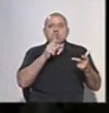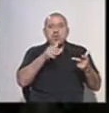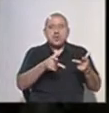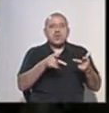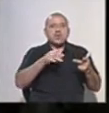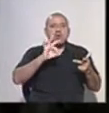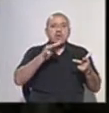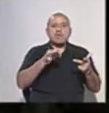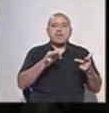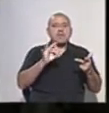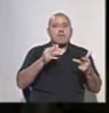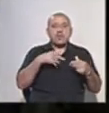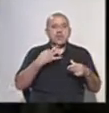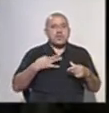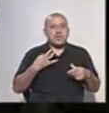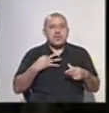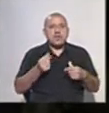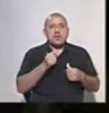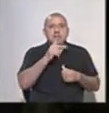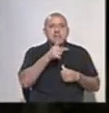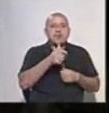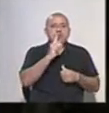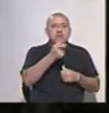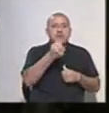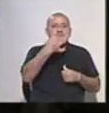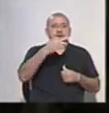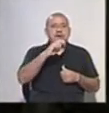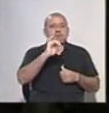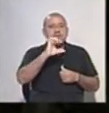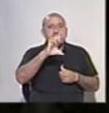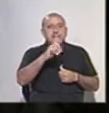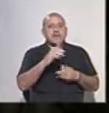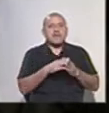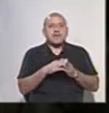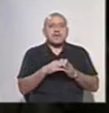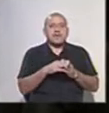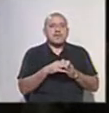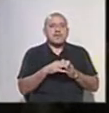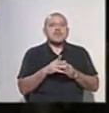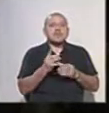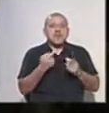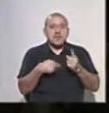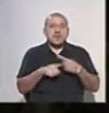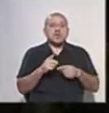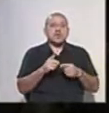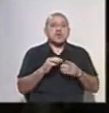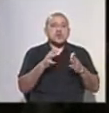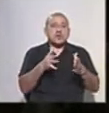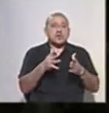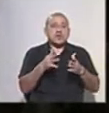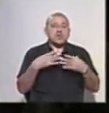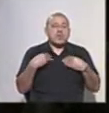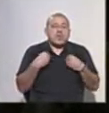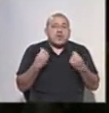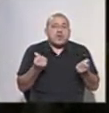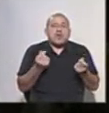Martín Melgarejo también, el hijo de Gabriel. Eso también está mortal, que pase. Eso es parte de las cosas para disfrutar. Claro, sin duda. Y si encima